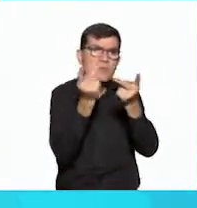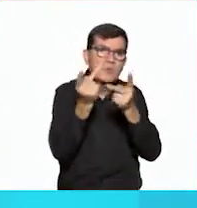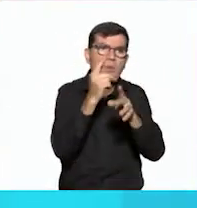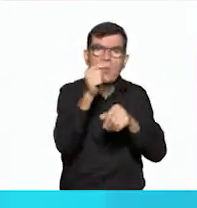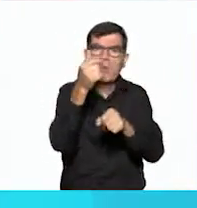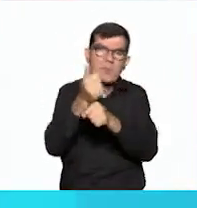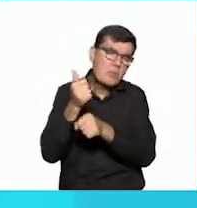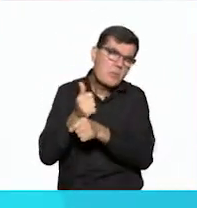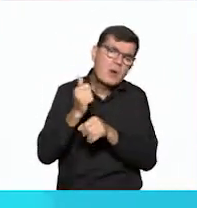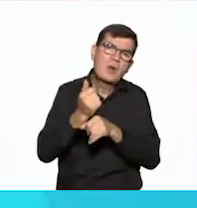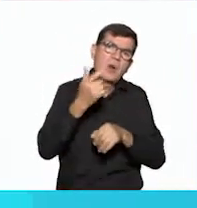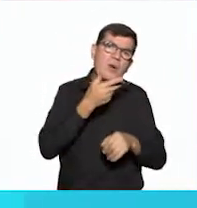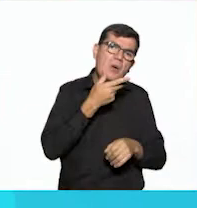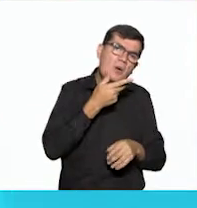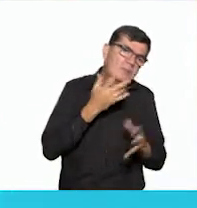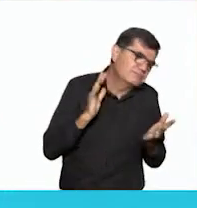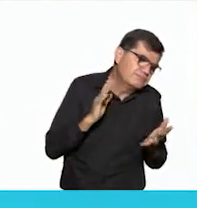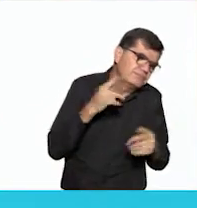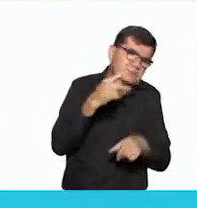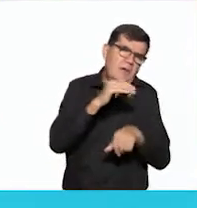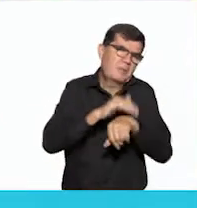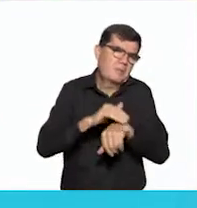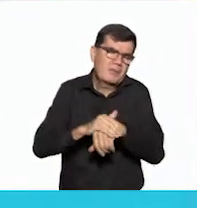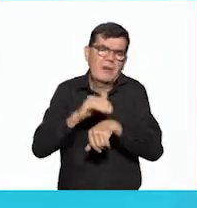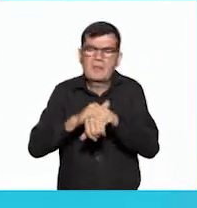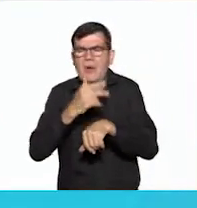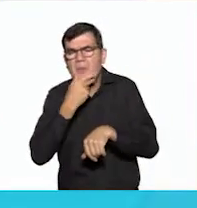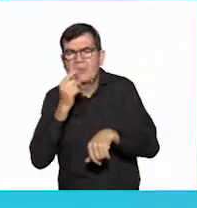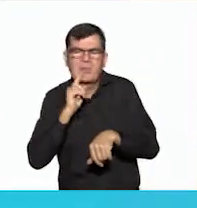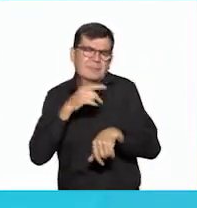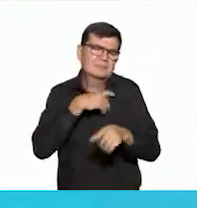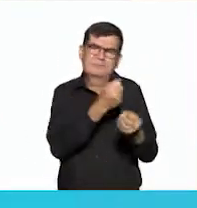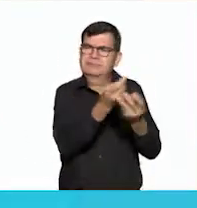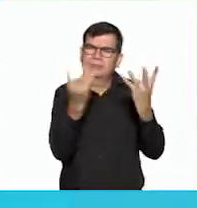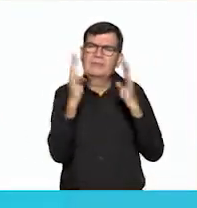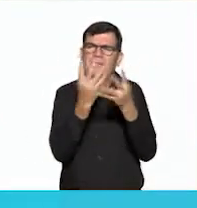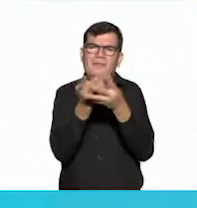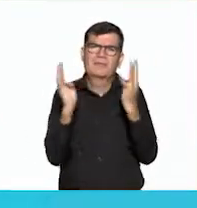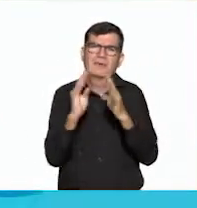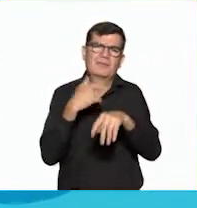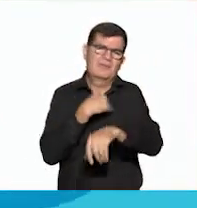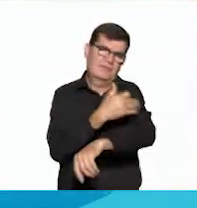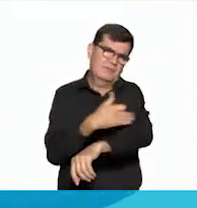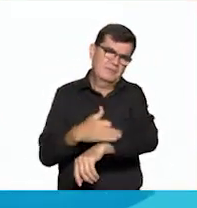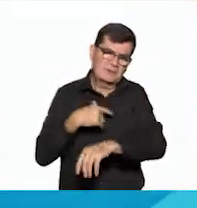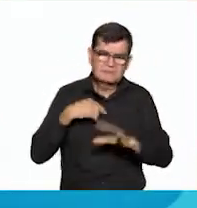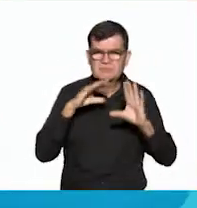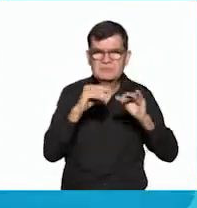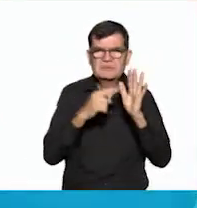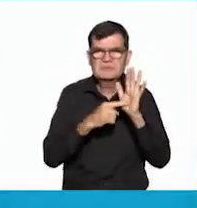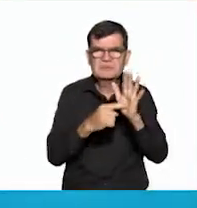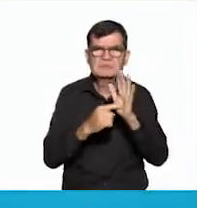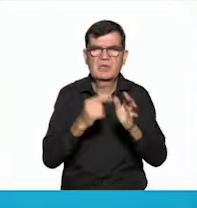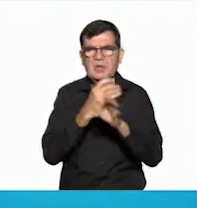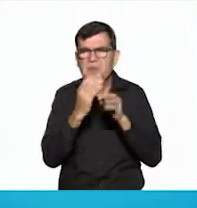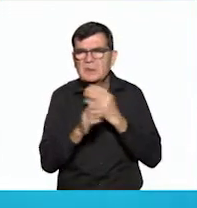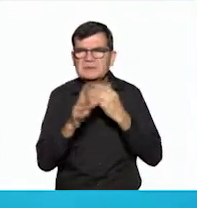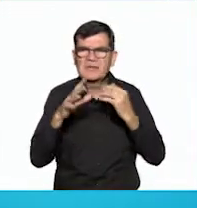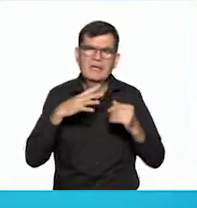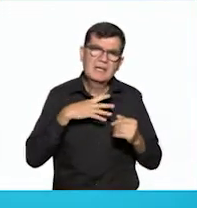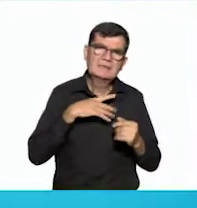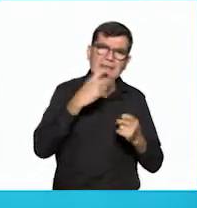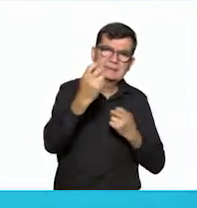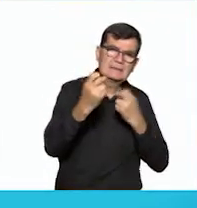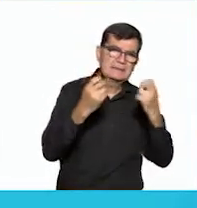sus abuelitos o abuelitas o a sus amigas y amigos o a otros familiares para que les enseñen alguna ronda que ellos